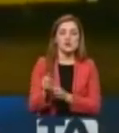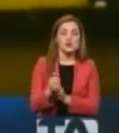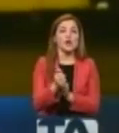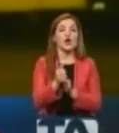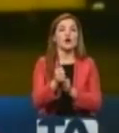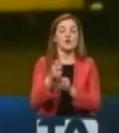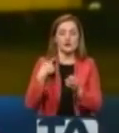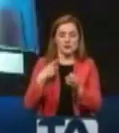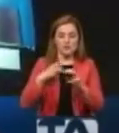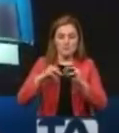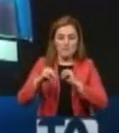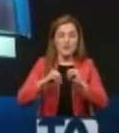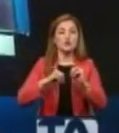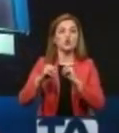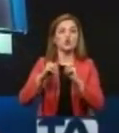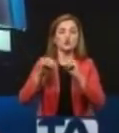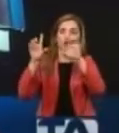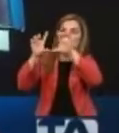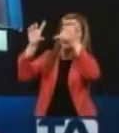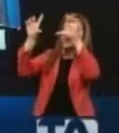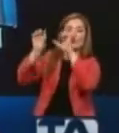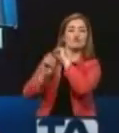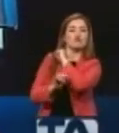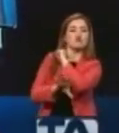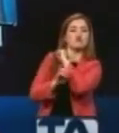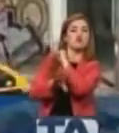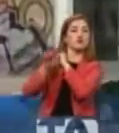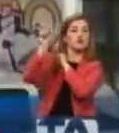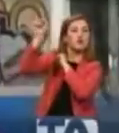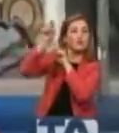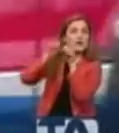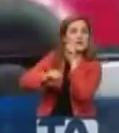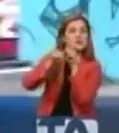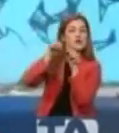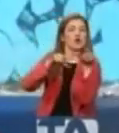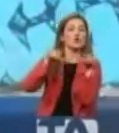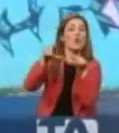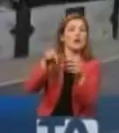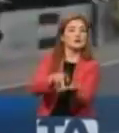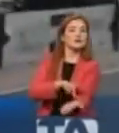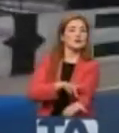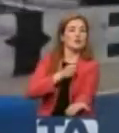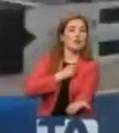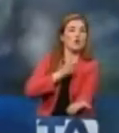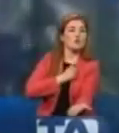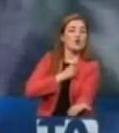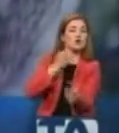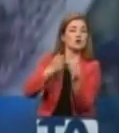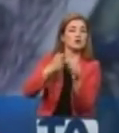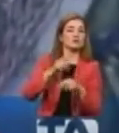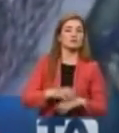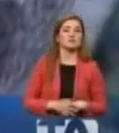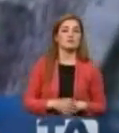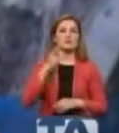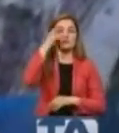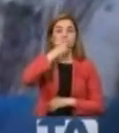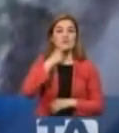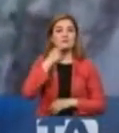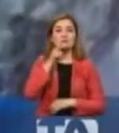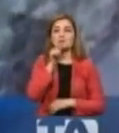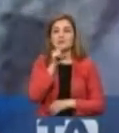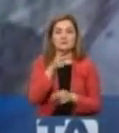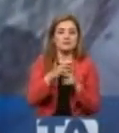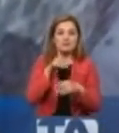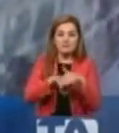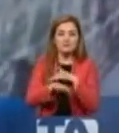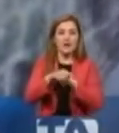del Metrobús, vallas publicitarias, lugares tradicionales de la capital. Pero nadie logra entender